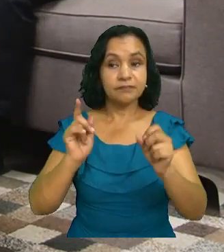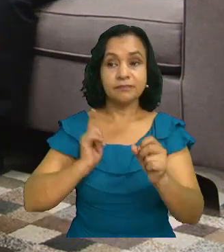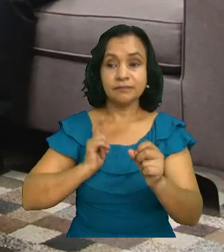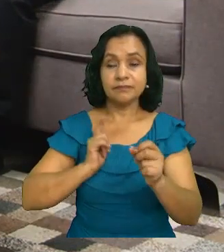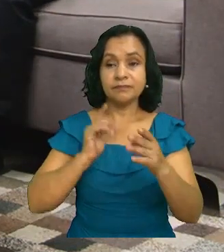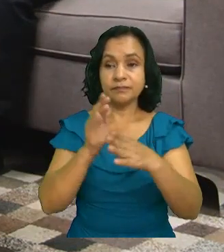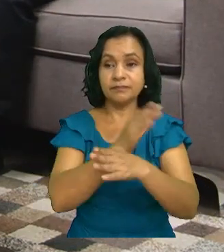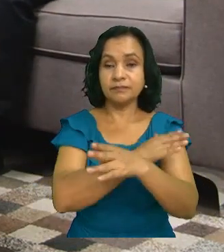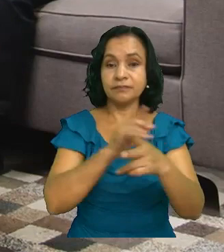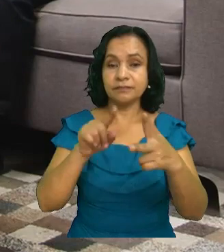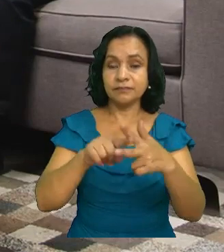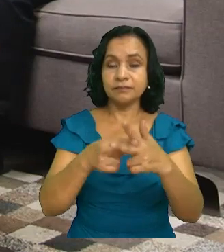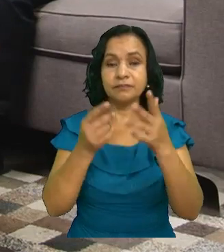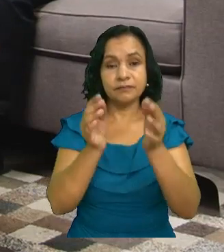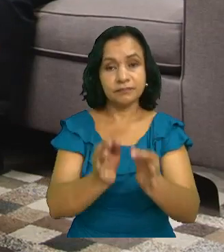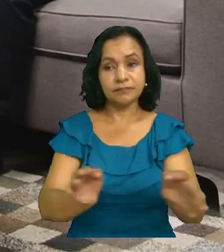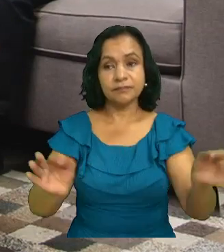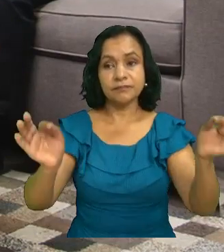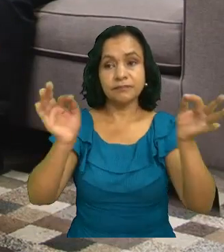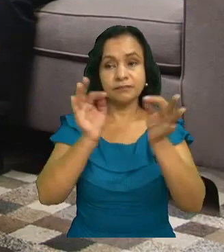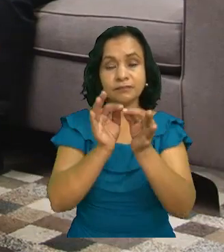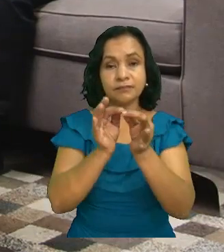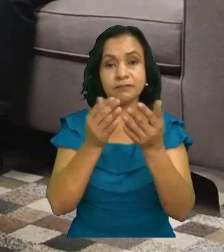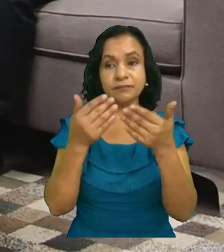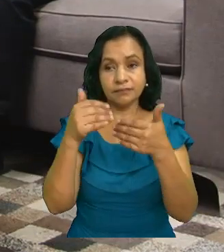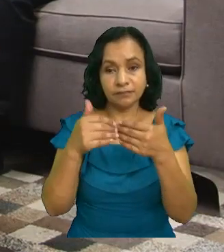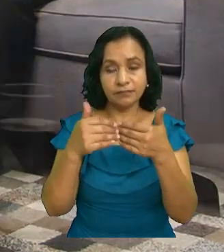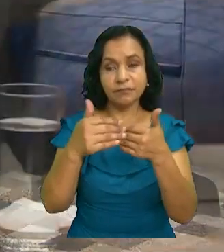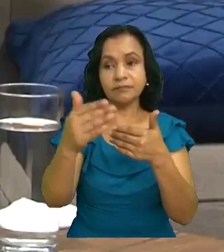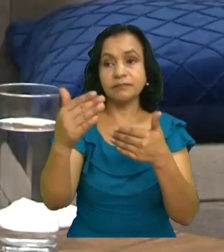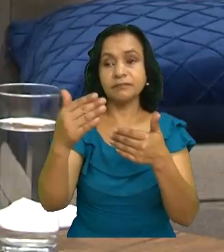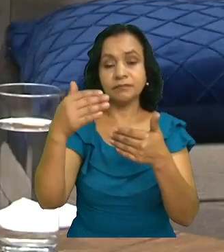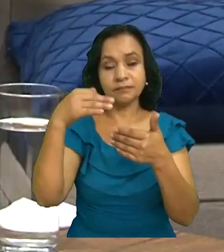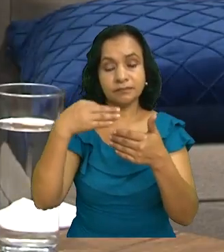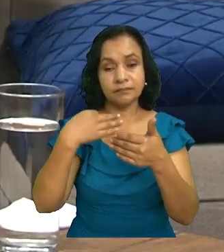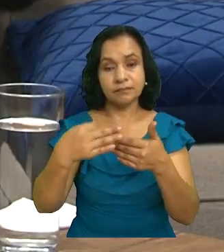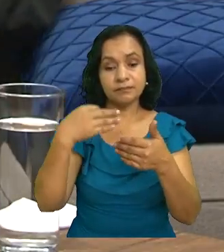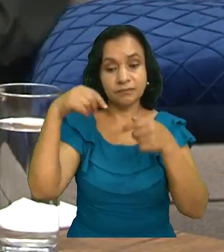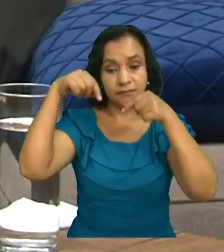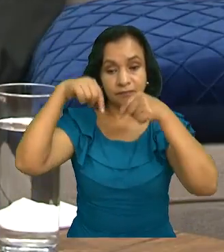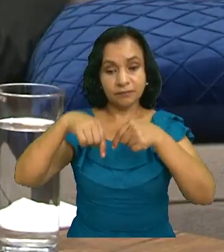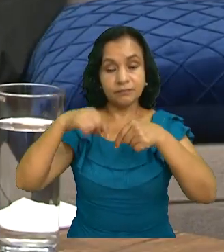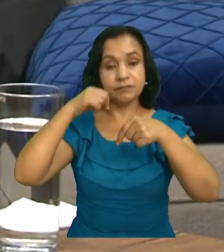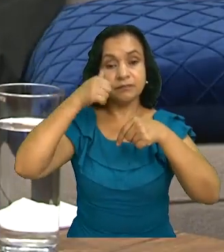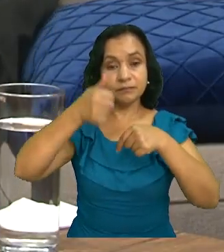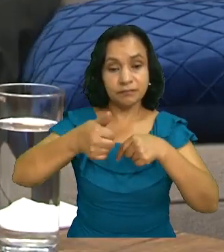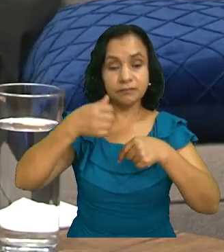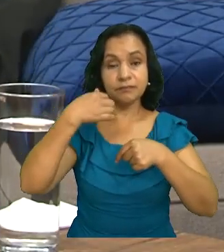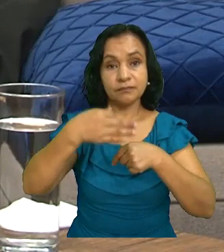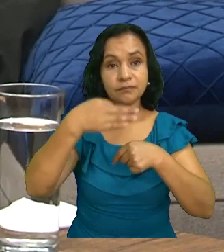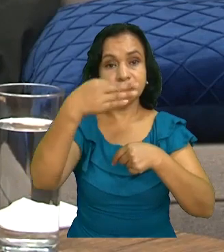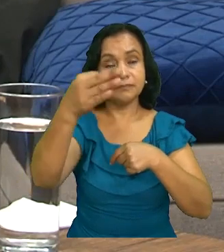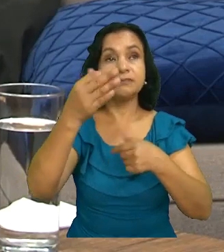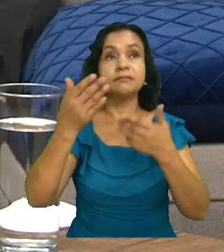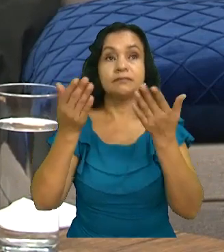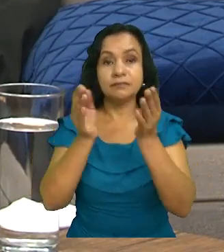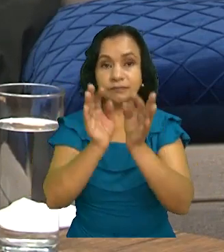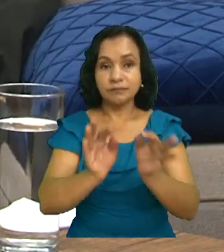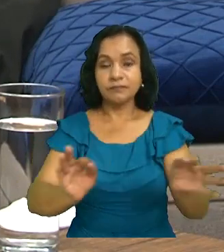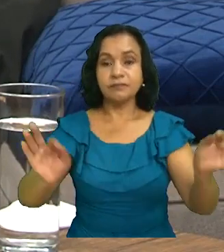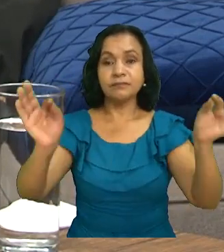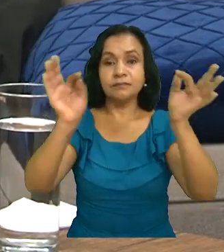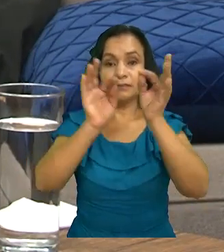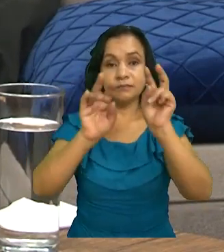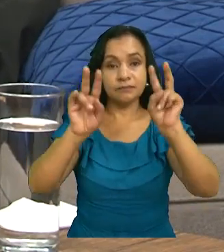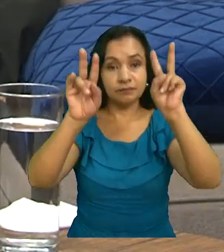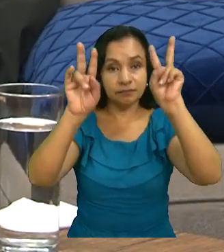inicio, un impacto no solo en el corto plazo, sino también en el mediano y en el largo plazo. Claro que sí, ese aspecto que usted